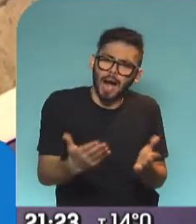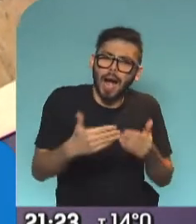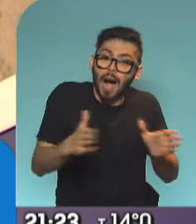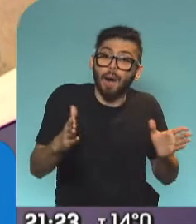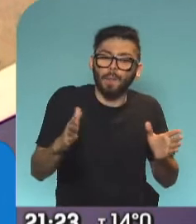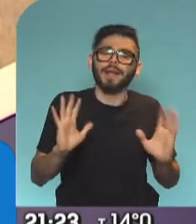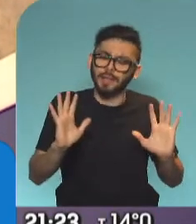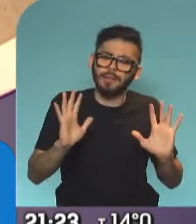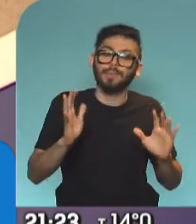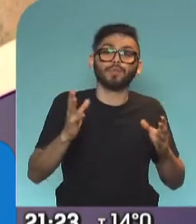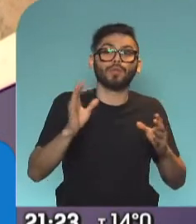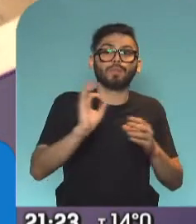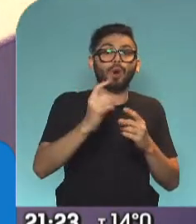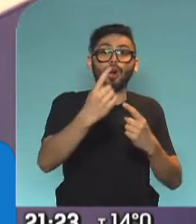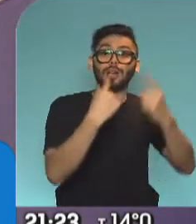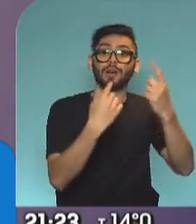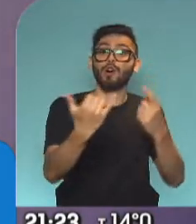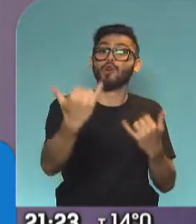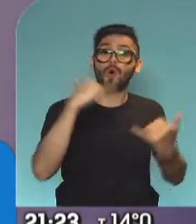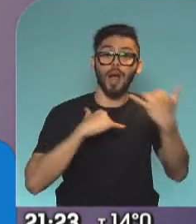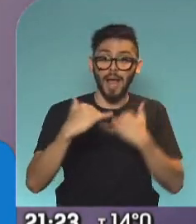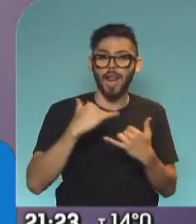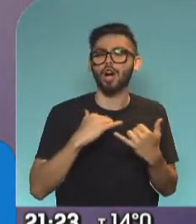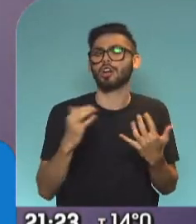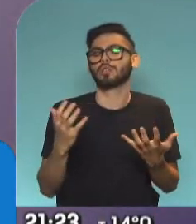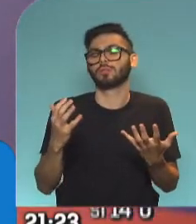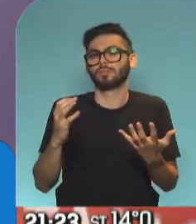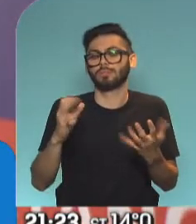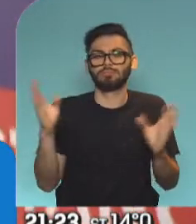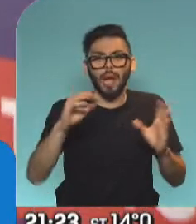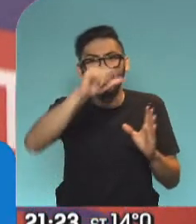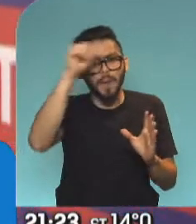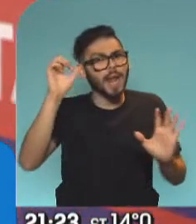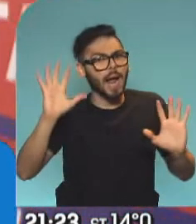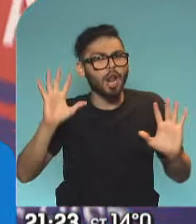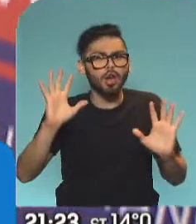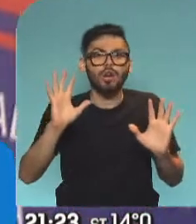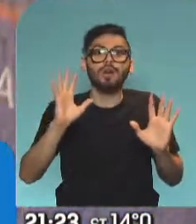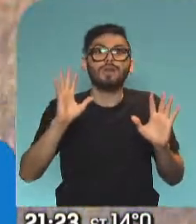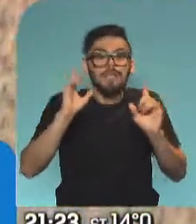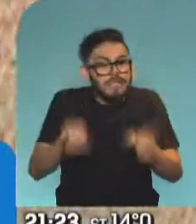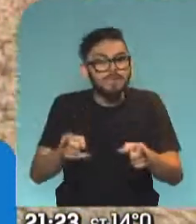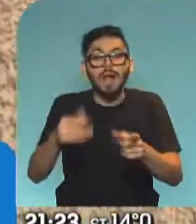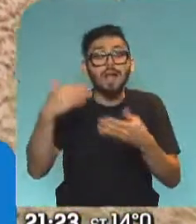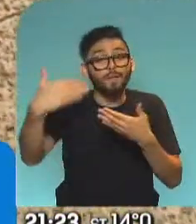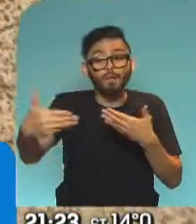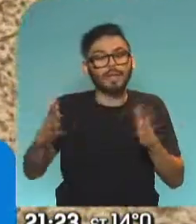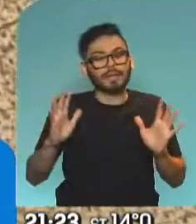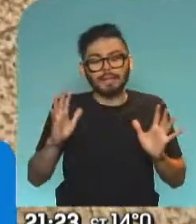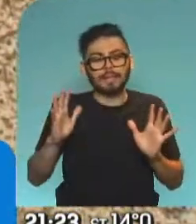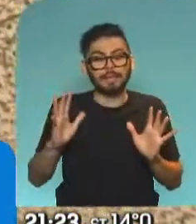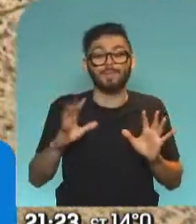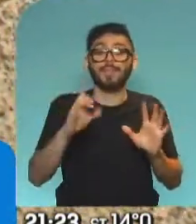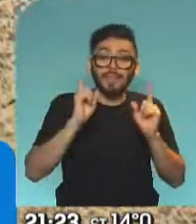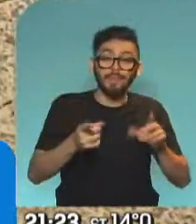volver a abrir las fronteras y de permitir los vuelos y de que haya temporada de verano, y sobre todo de que las provincias se pongan